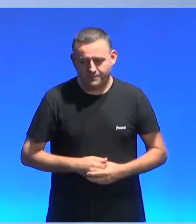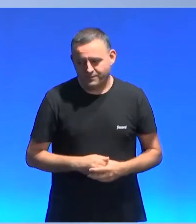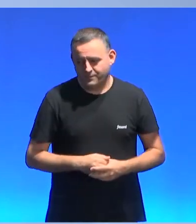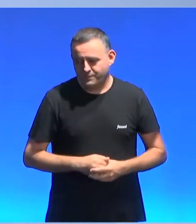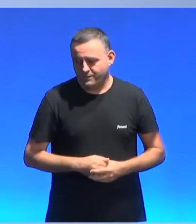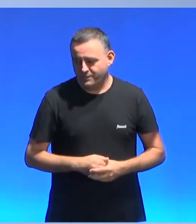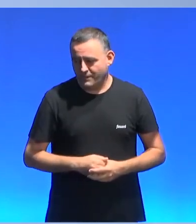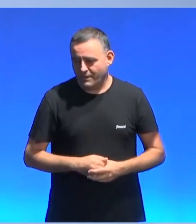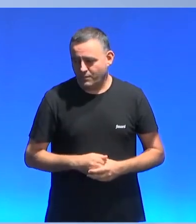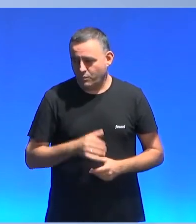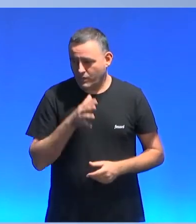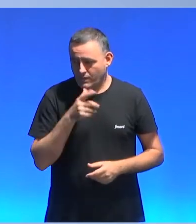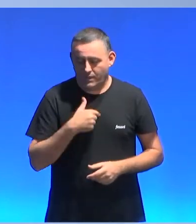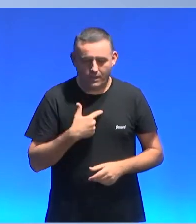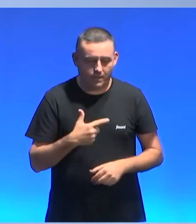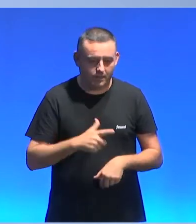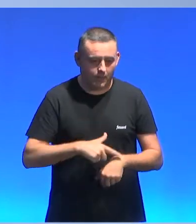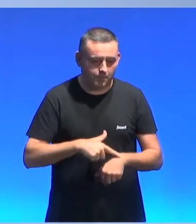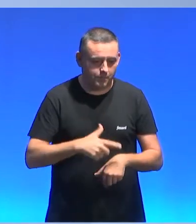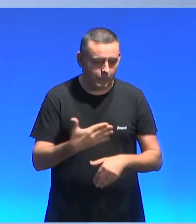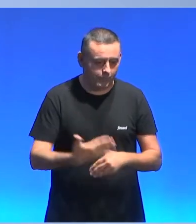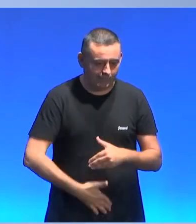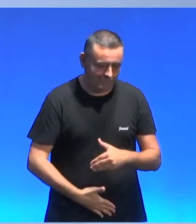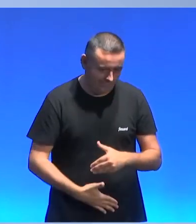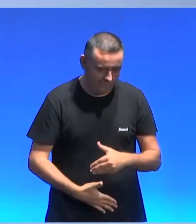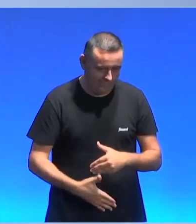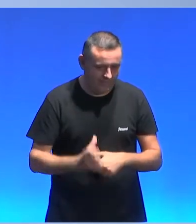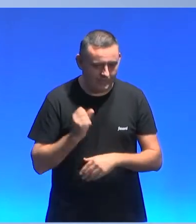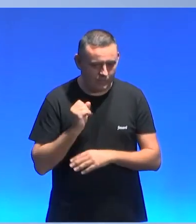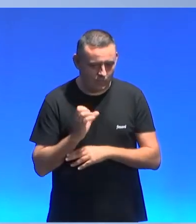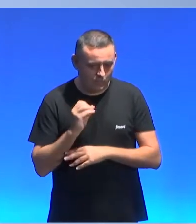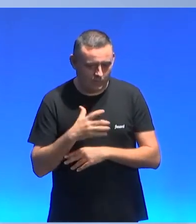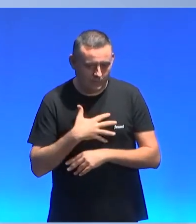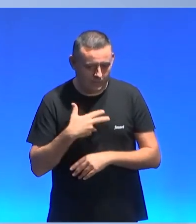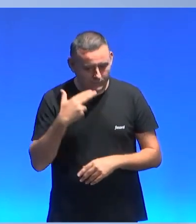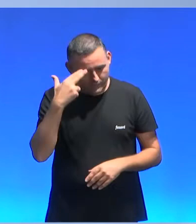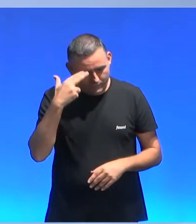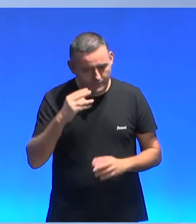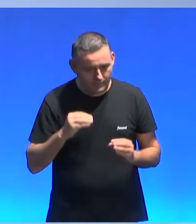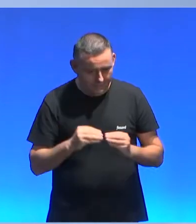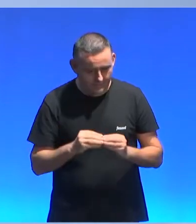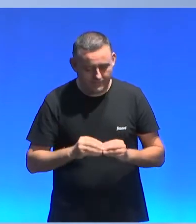ya está acabándose y quiero respetarlo.